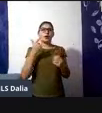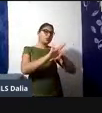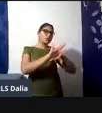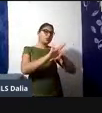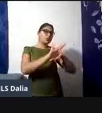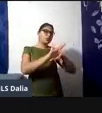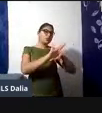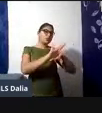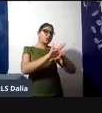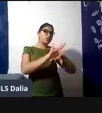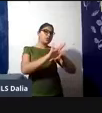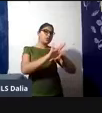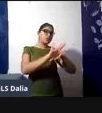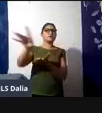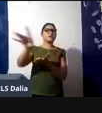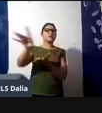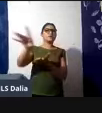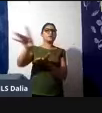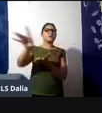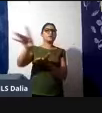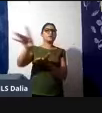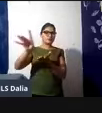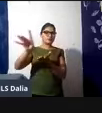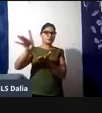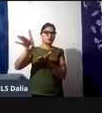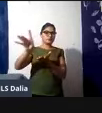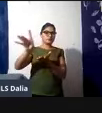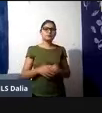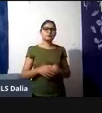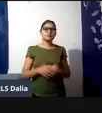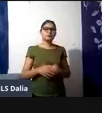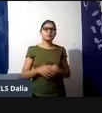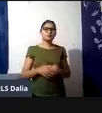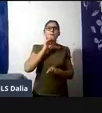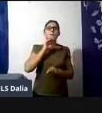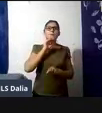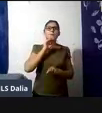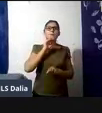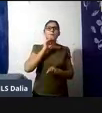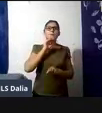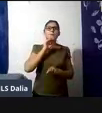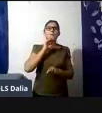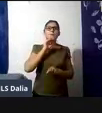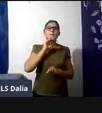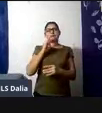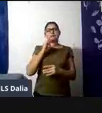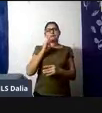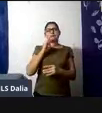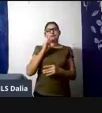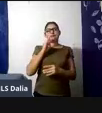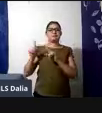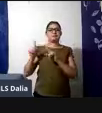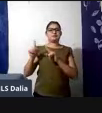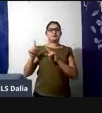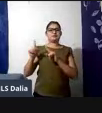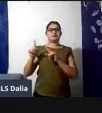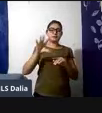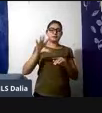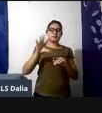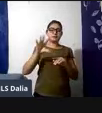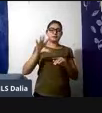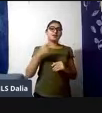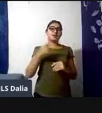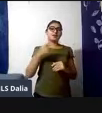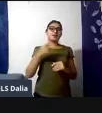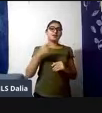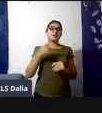mensajerías instantáneas. ¿Qué se le mandan al novio, al galán? Ha vuelto la nueva prueba de amor moderna, etcétera, etcétera. Y entonces esta niña